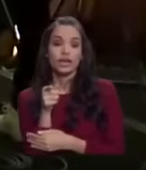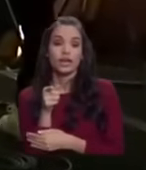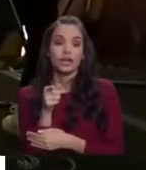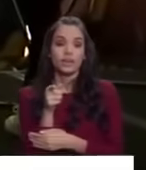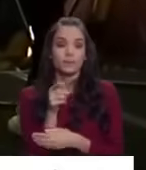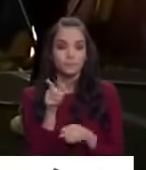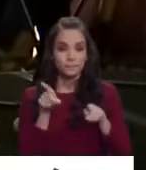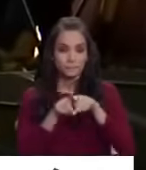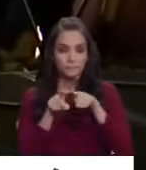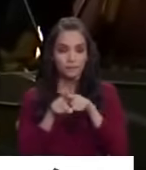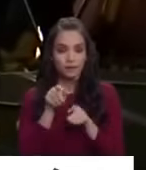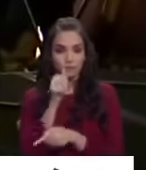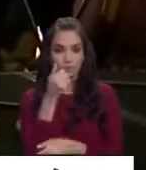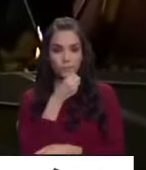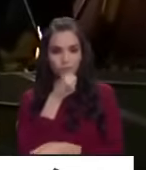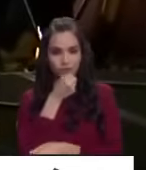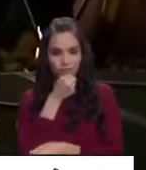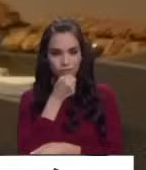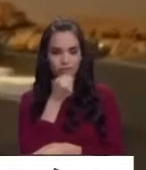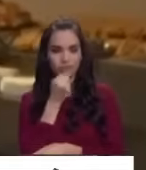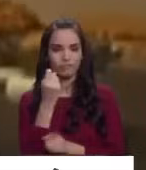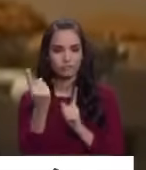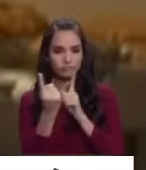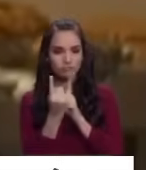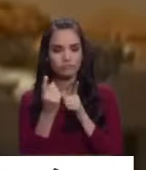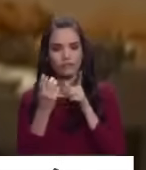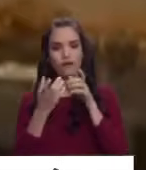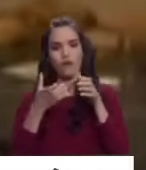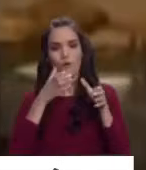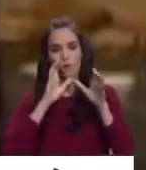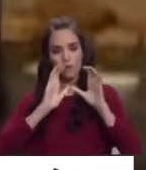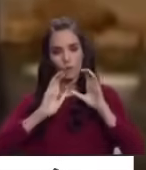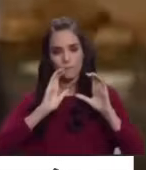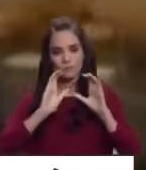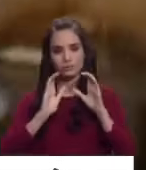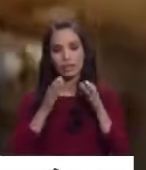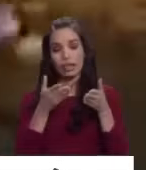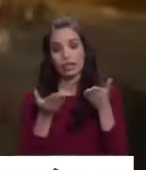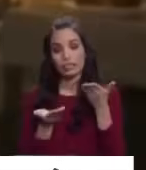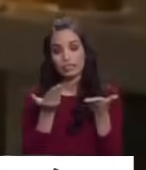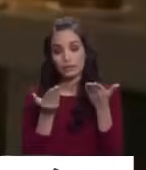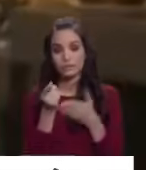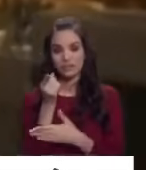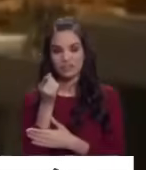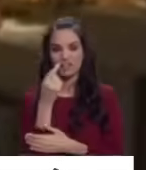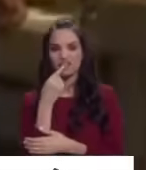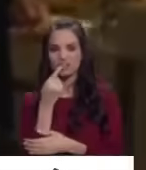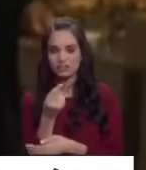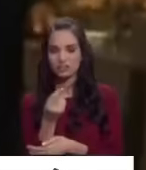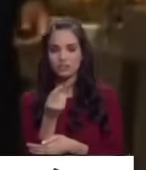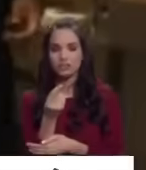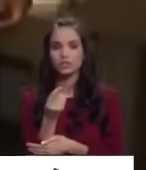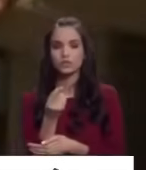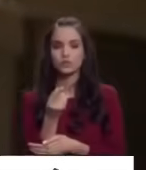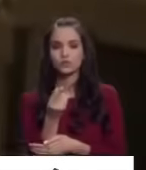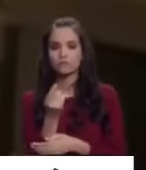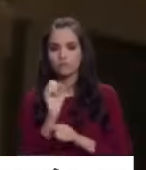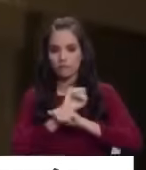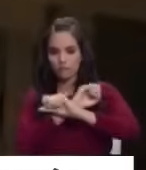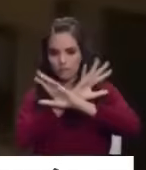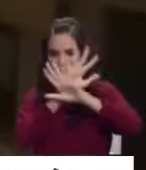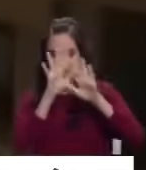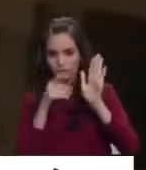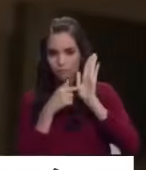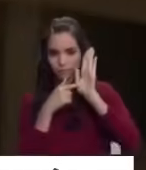conversó con el expresidente referente a todas las posibilidades que podían existir a lo largo de esta mañana y puntualmente lo que ha dicho que ha sido muy claro va